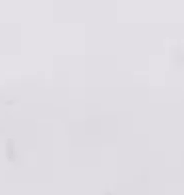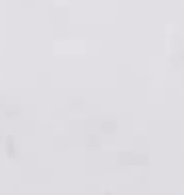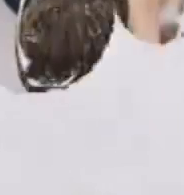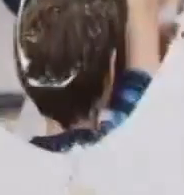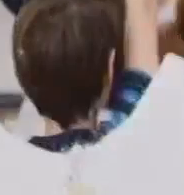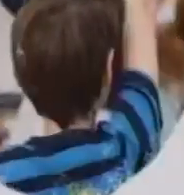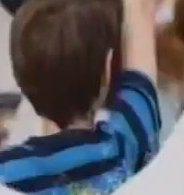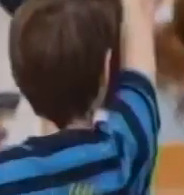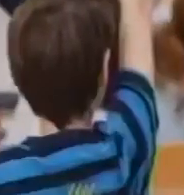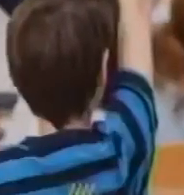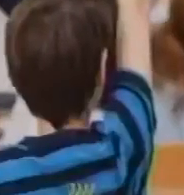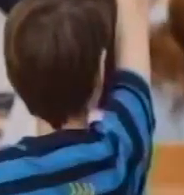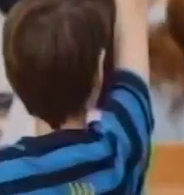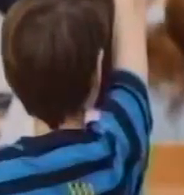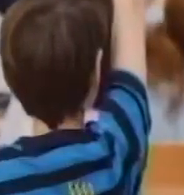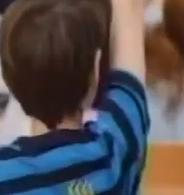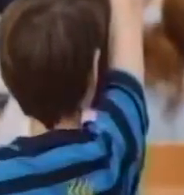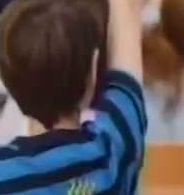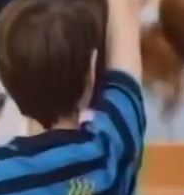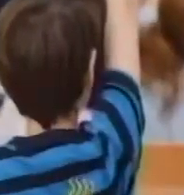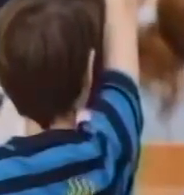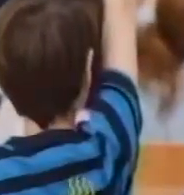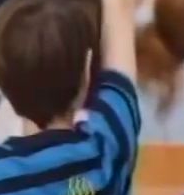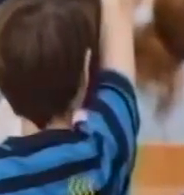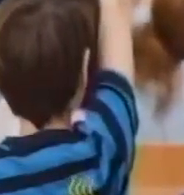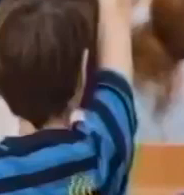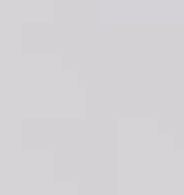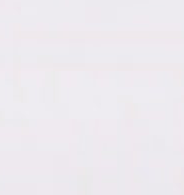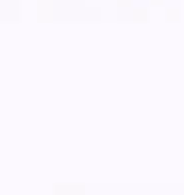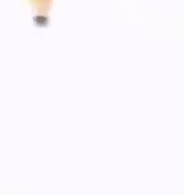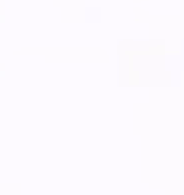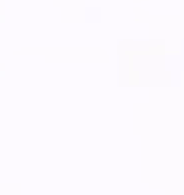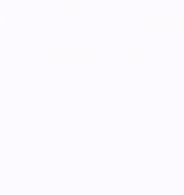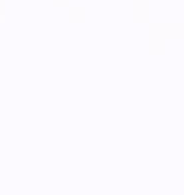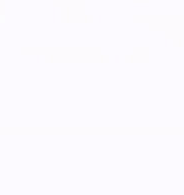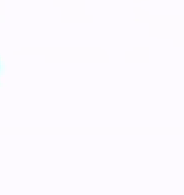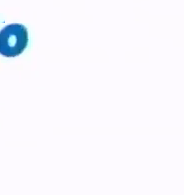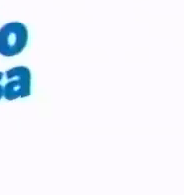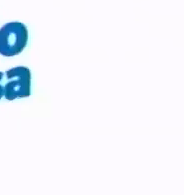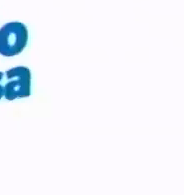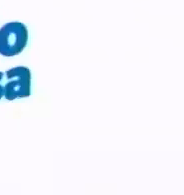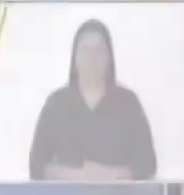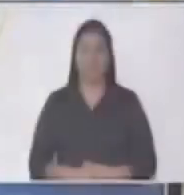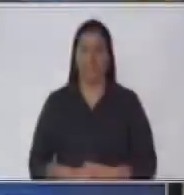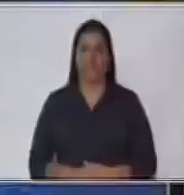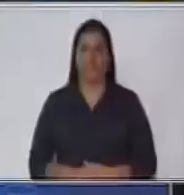A continuación, comunicación y lenguaje primero básico.